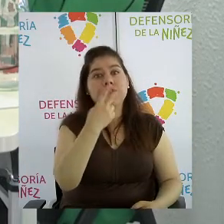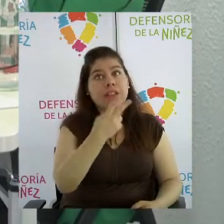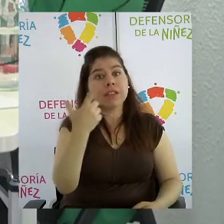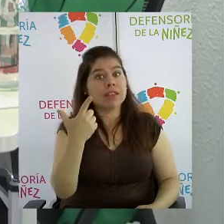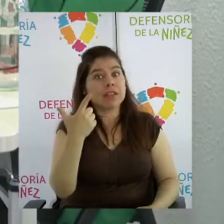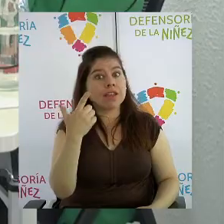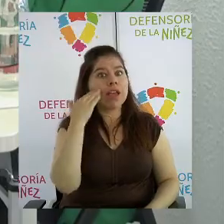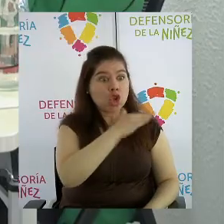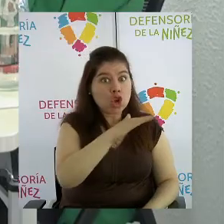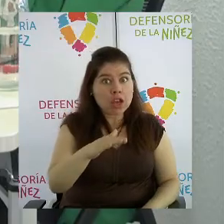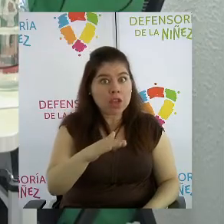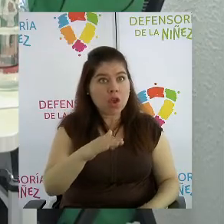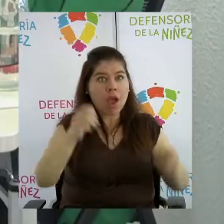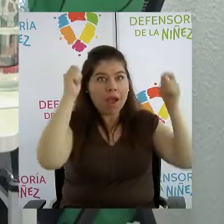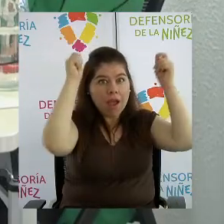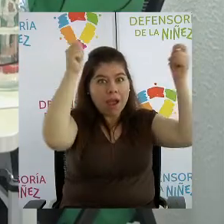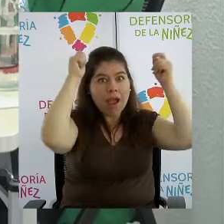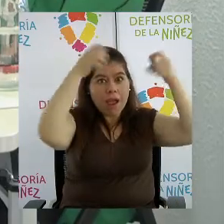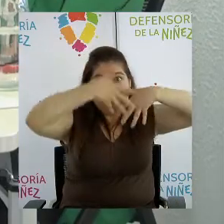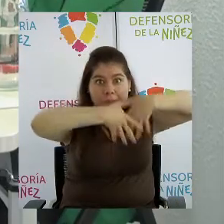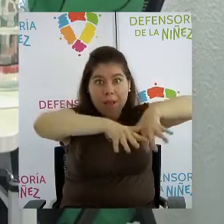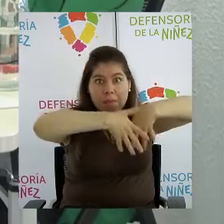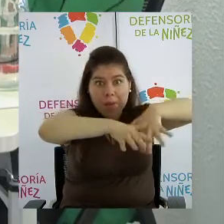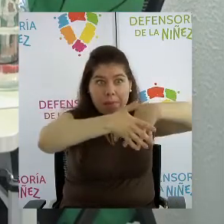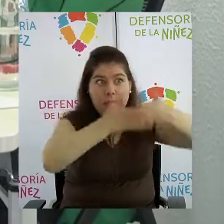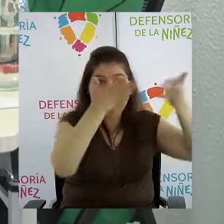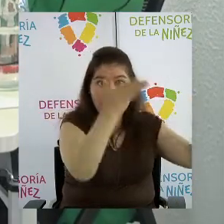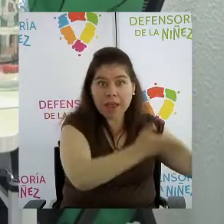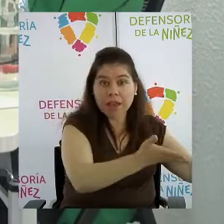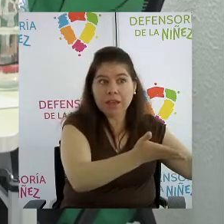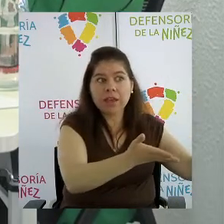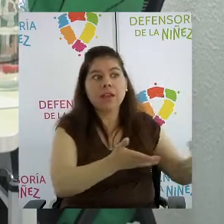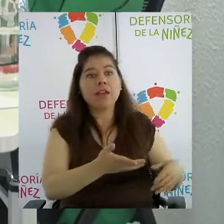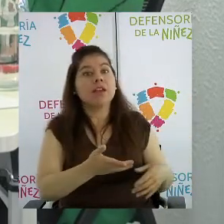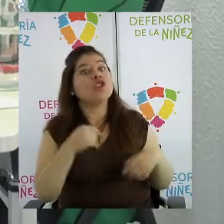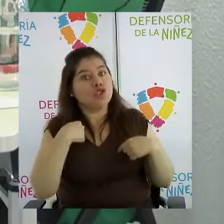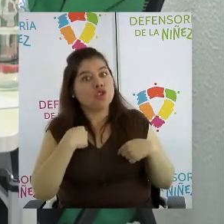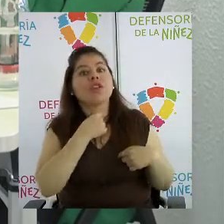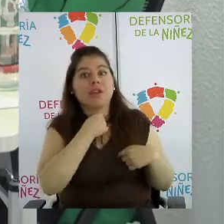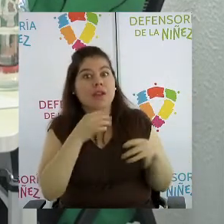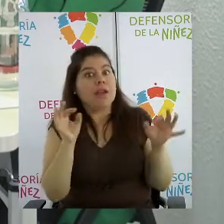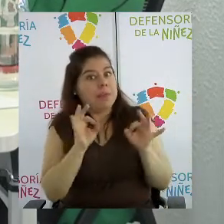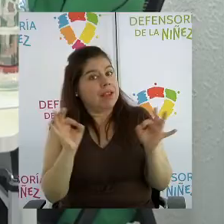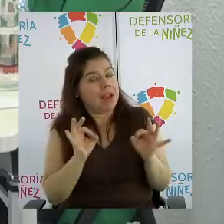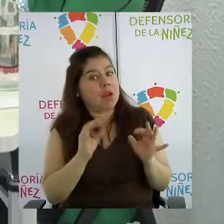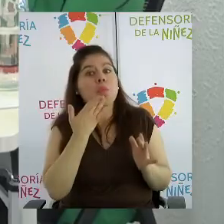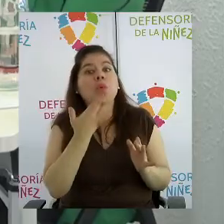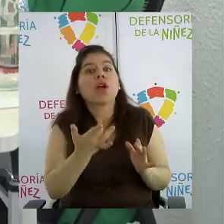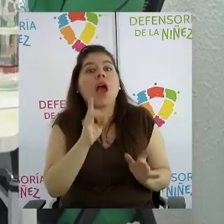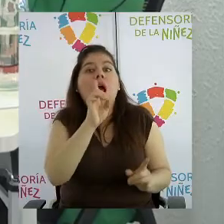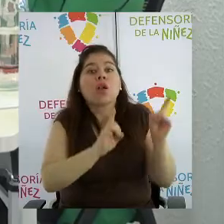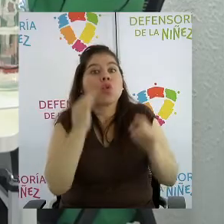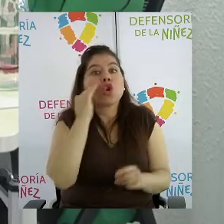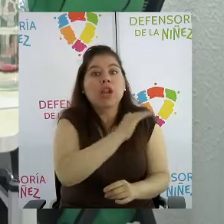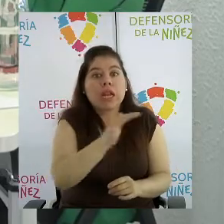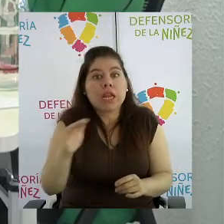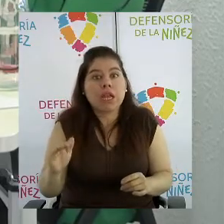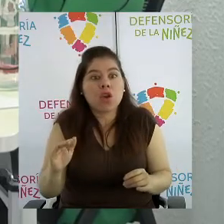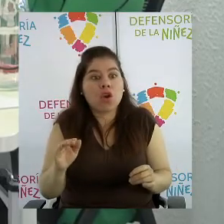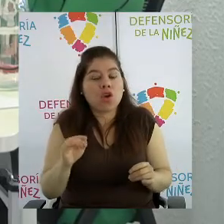niños andaban marchando. No, pero estoy planteándolo porque es un tema relevante, porque hay muchos niños heridos en contextos